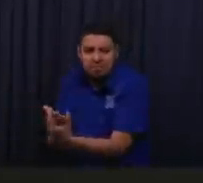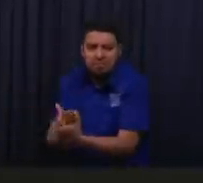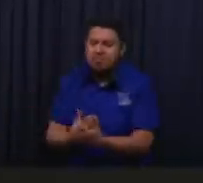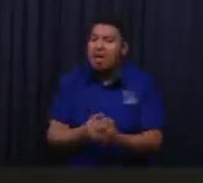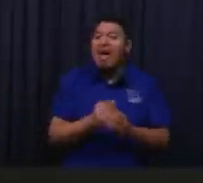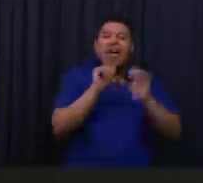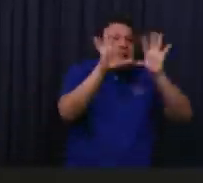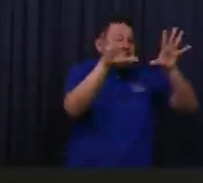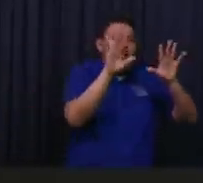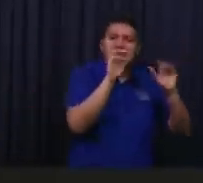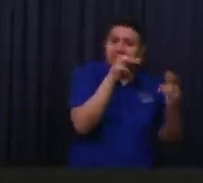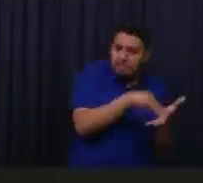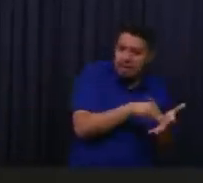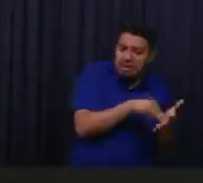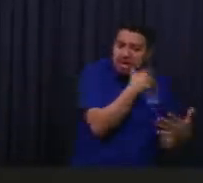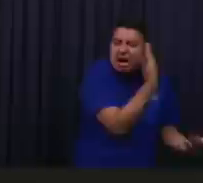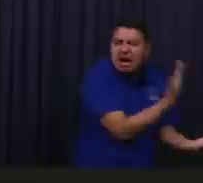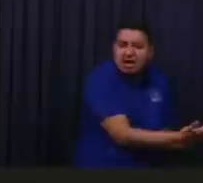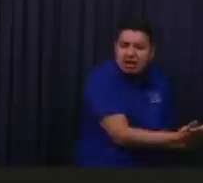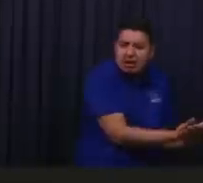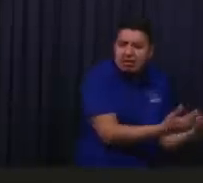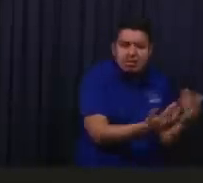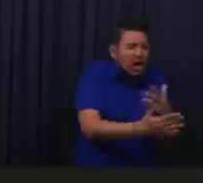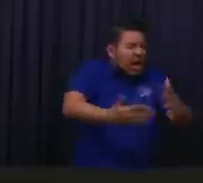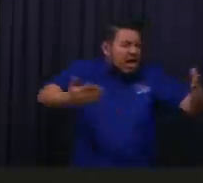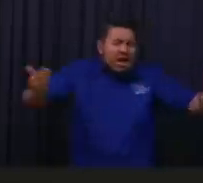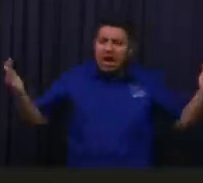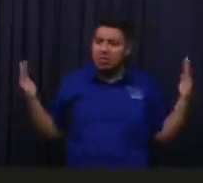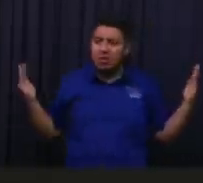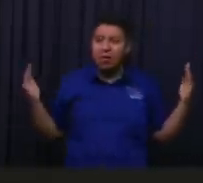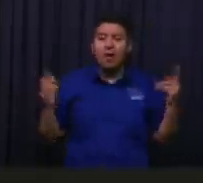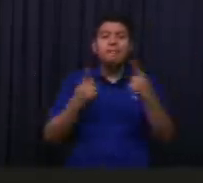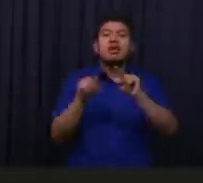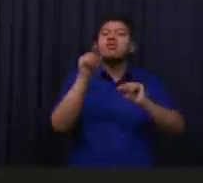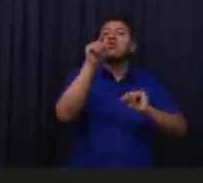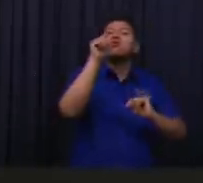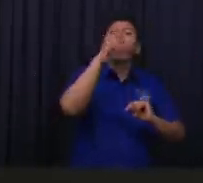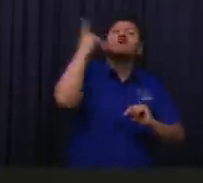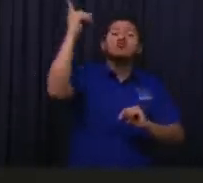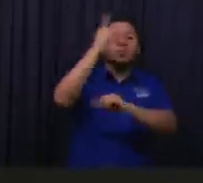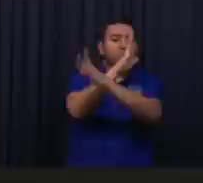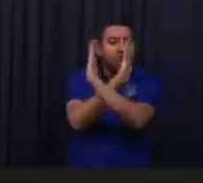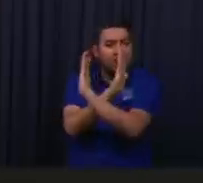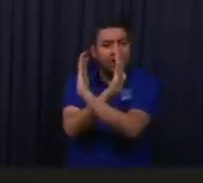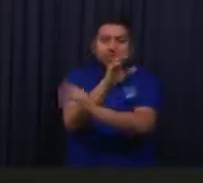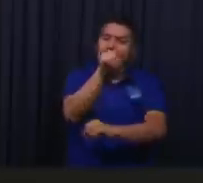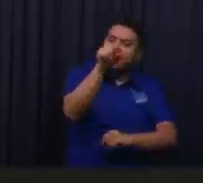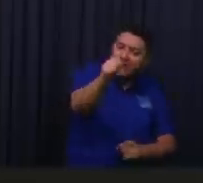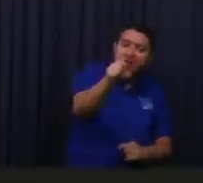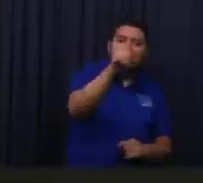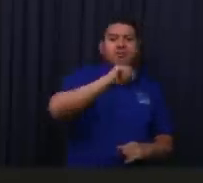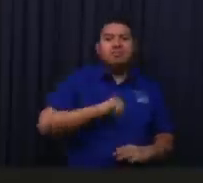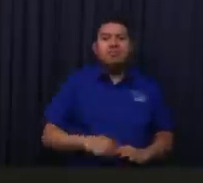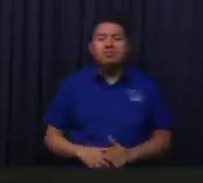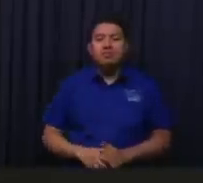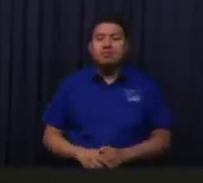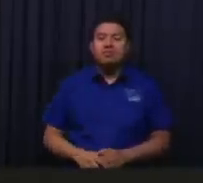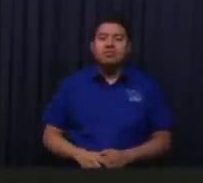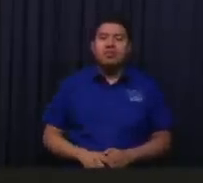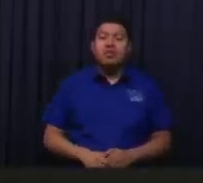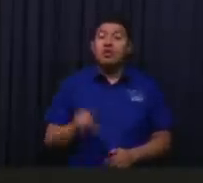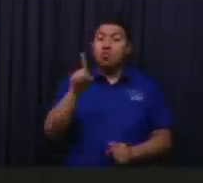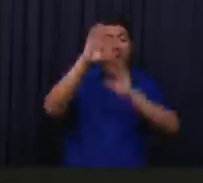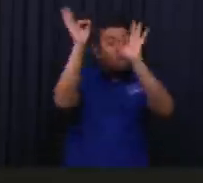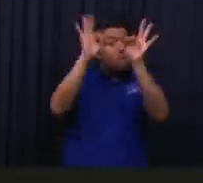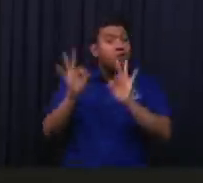10,000, pero a ti no llegará. Como quien dice, te voy a proteger. Y una de las formas como te